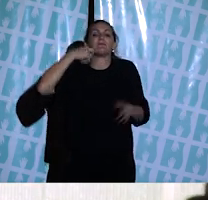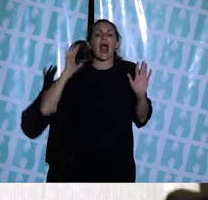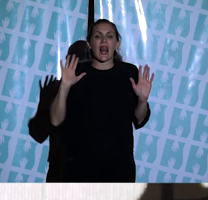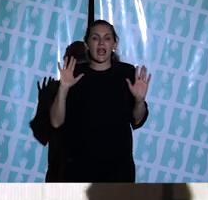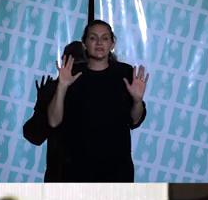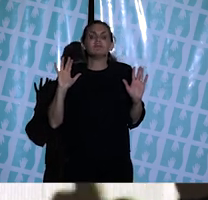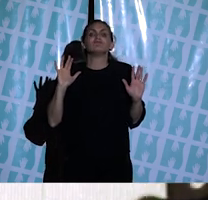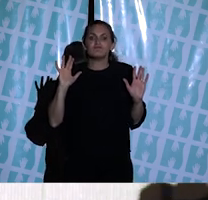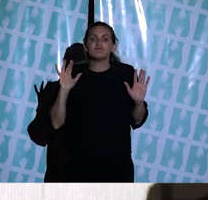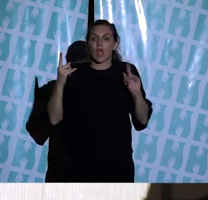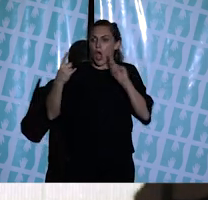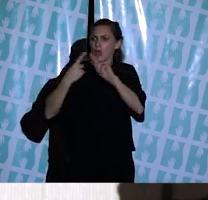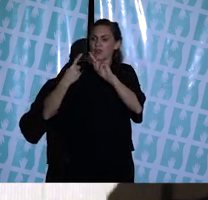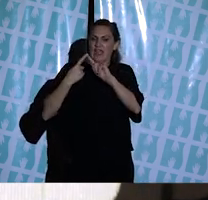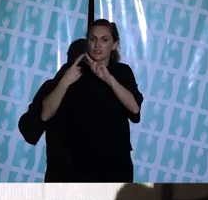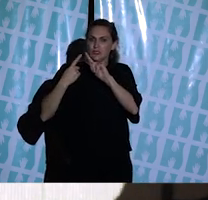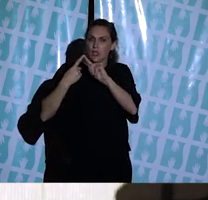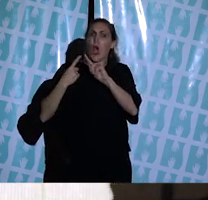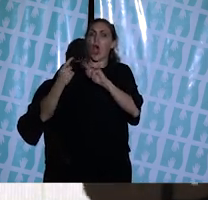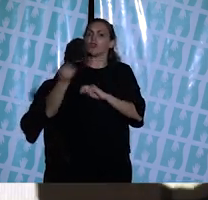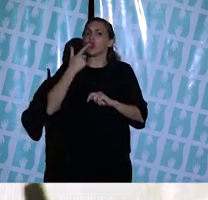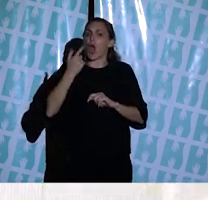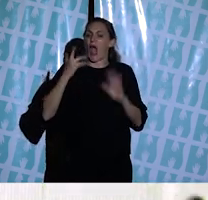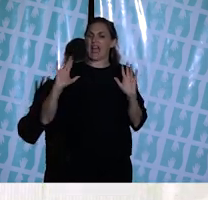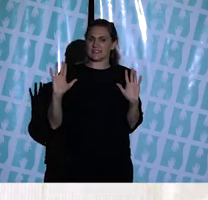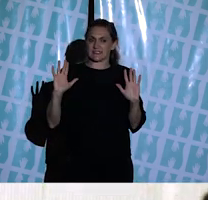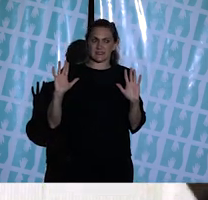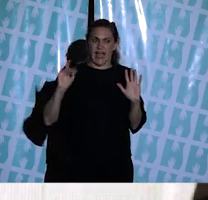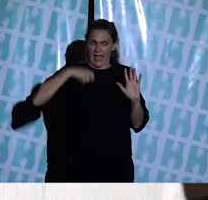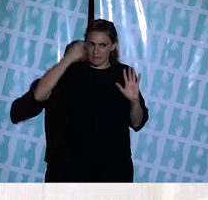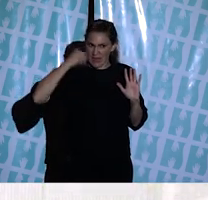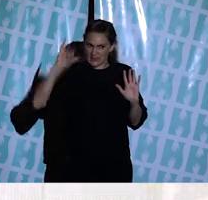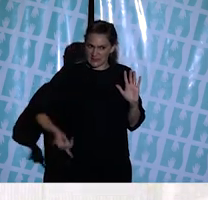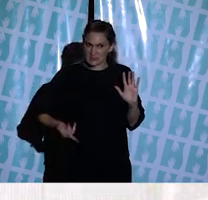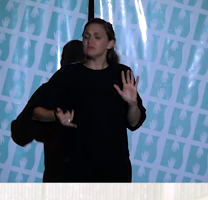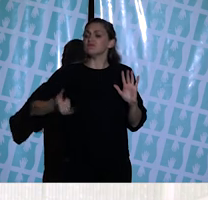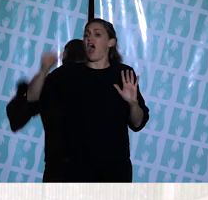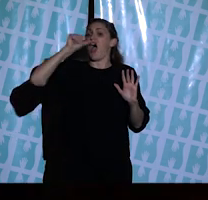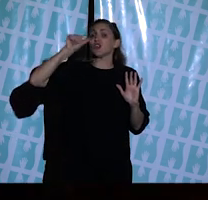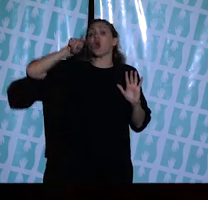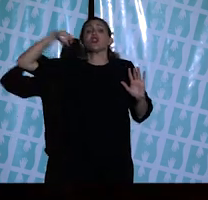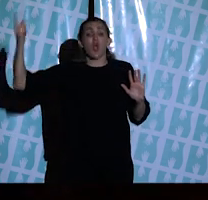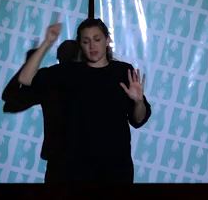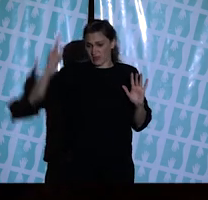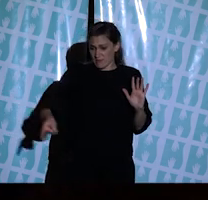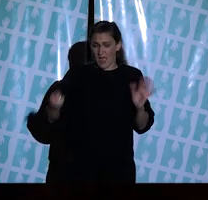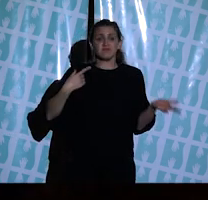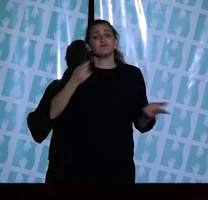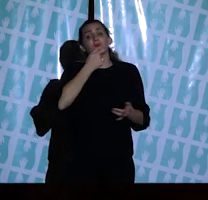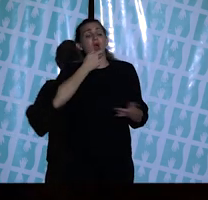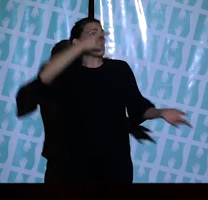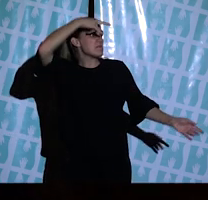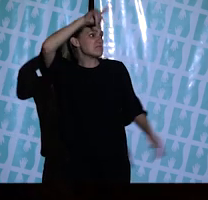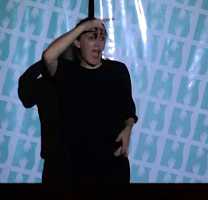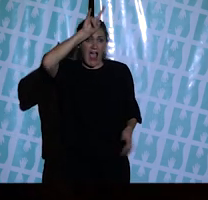que tienen contacto con drogas. No solo el alcohol, sino también otras drogas. Estas vacas